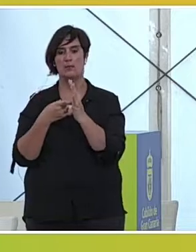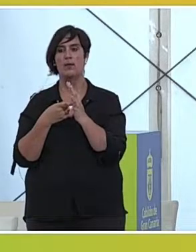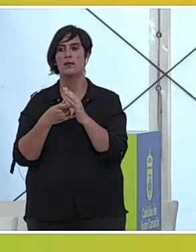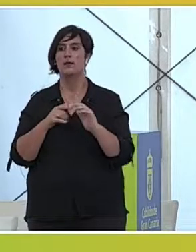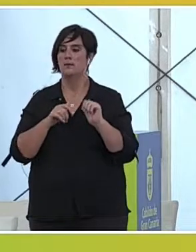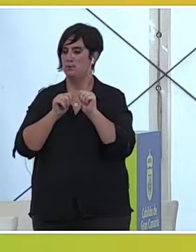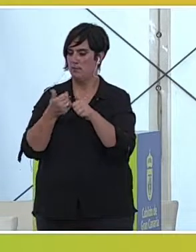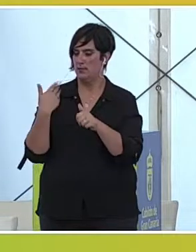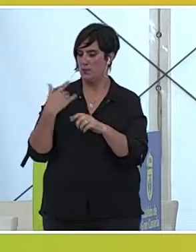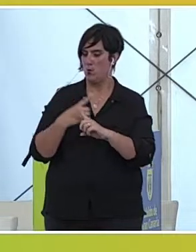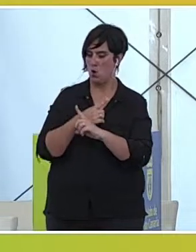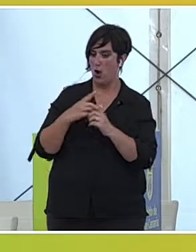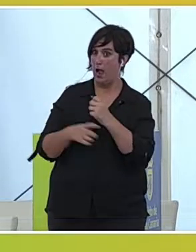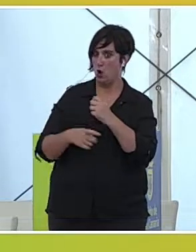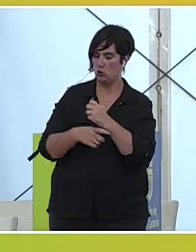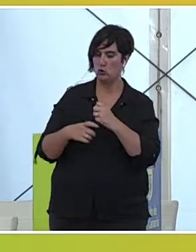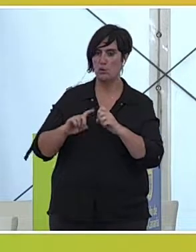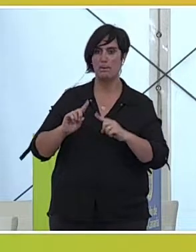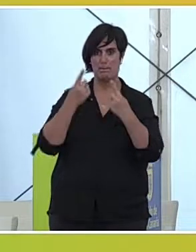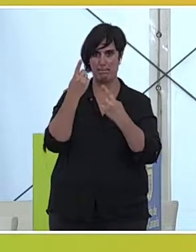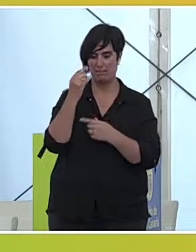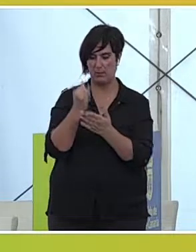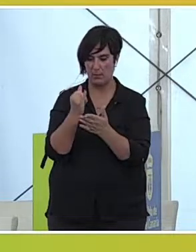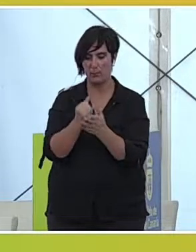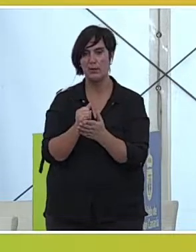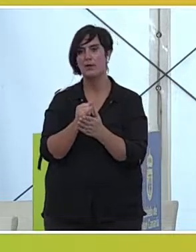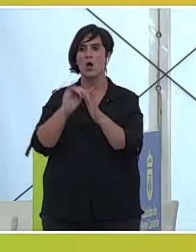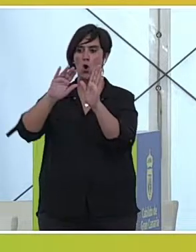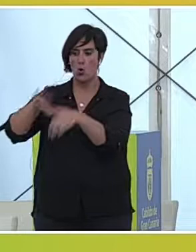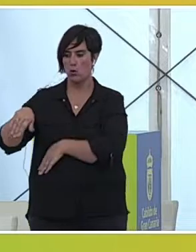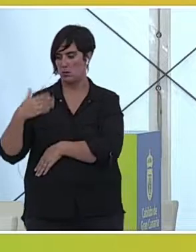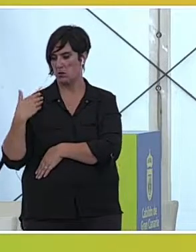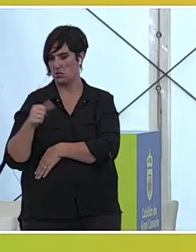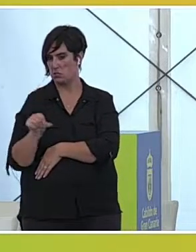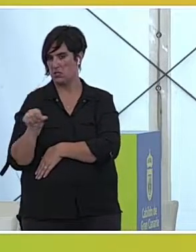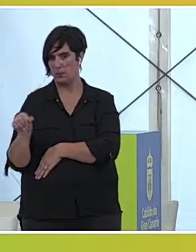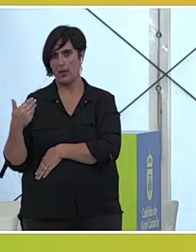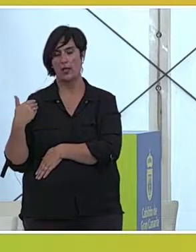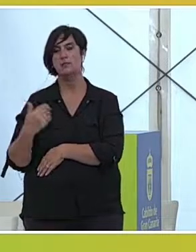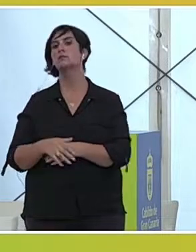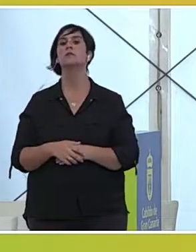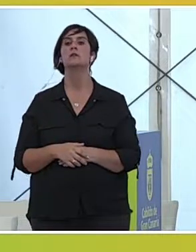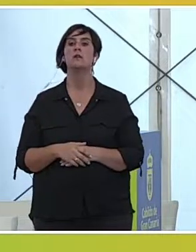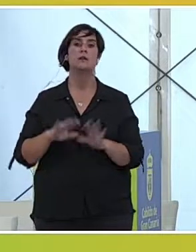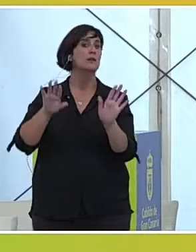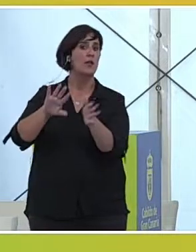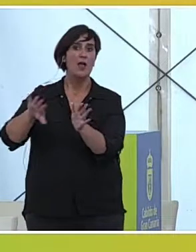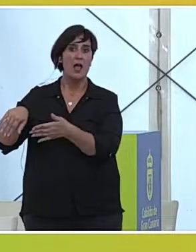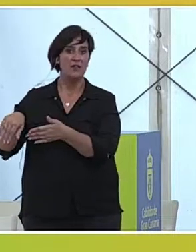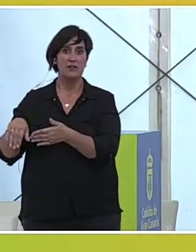Empezamos en agosto, el primer intento, el último hace unas semanas. Al final,